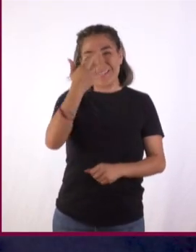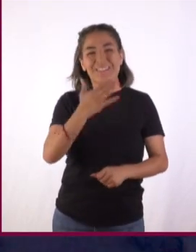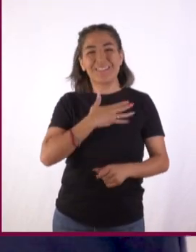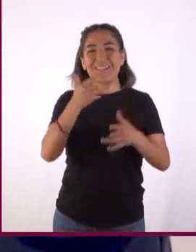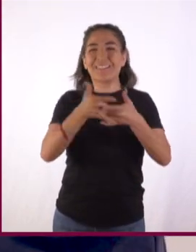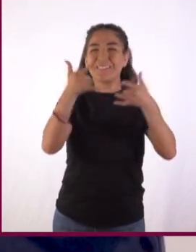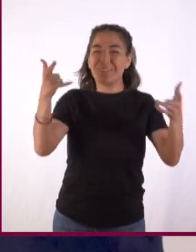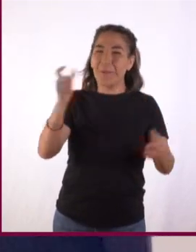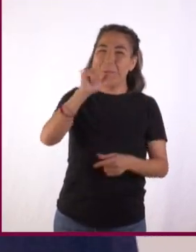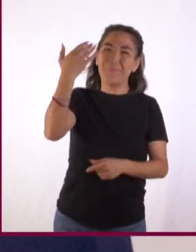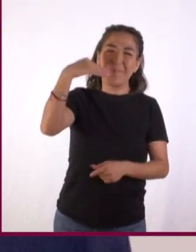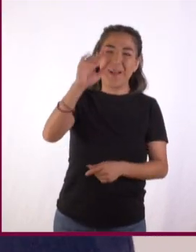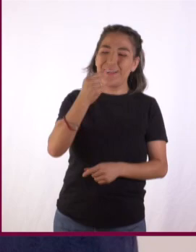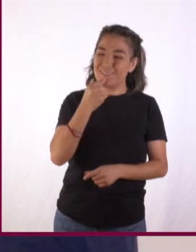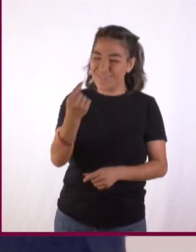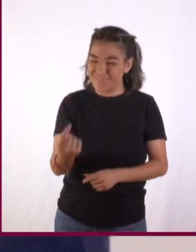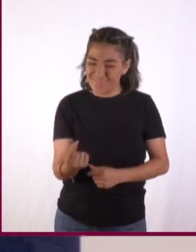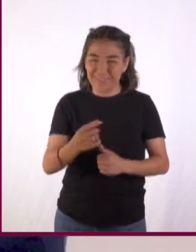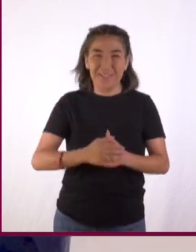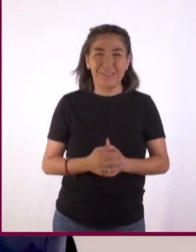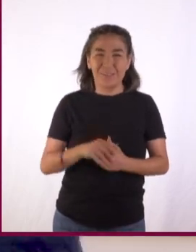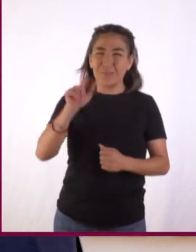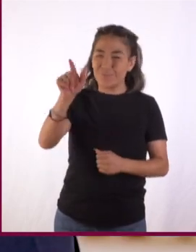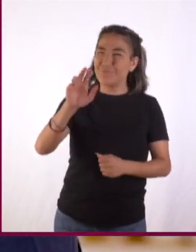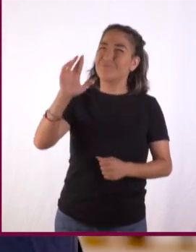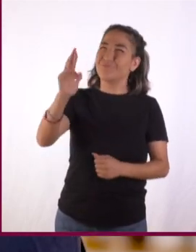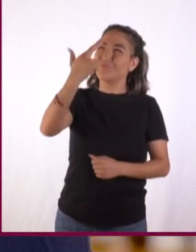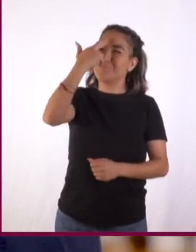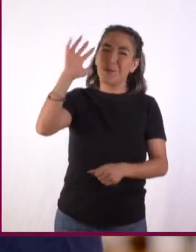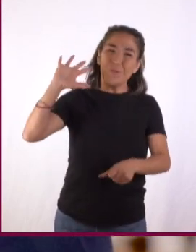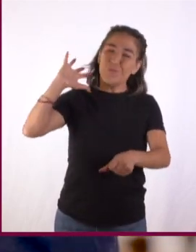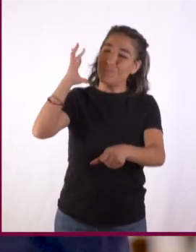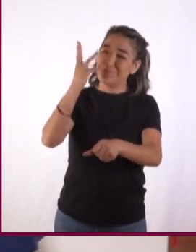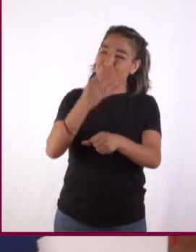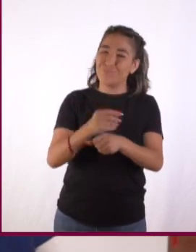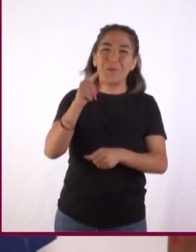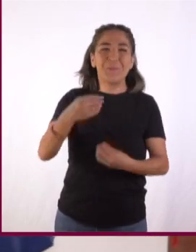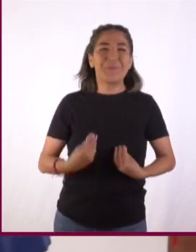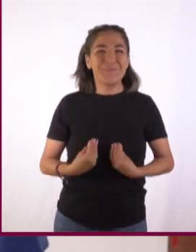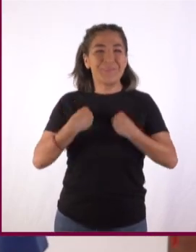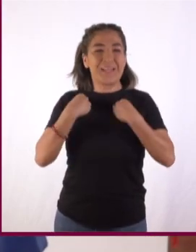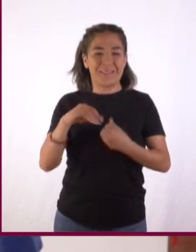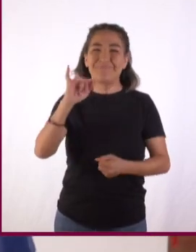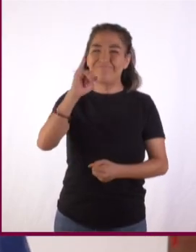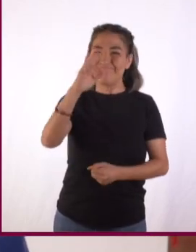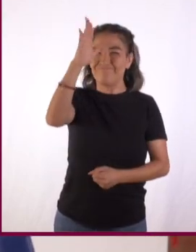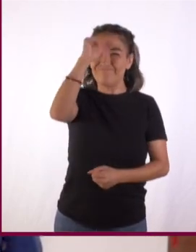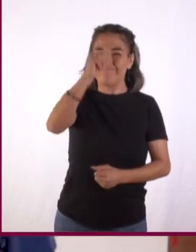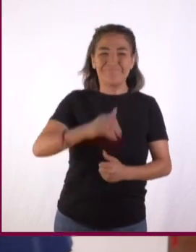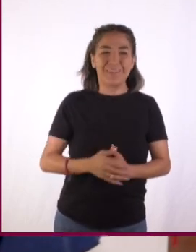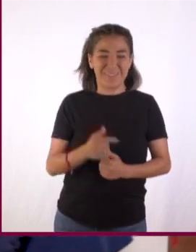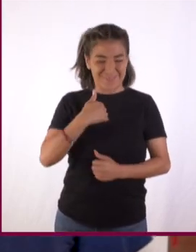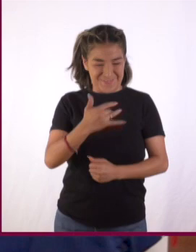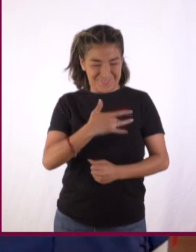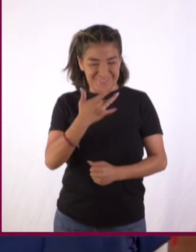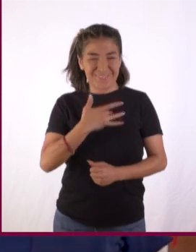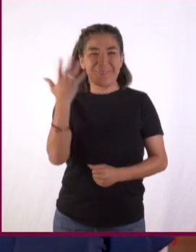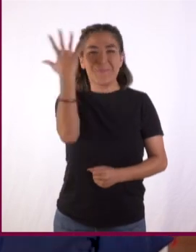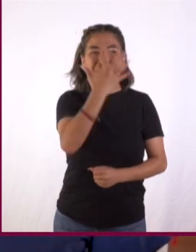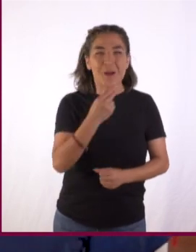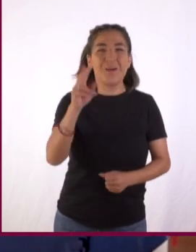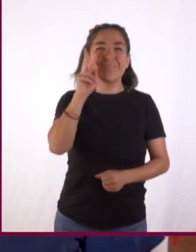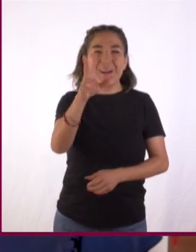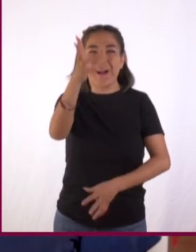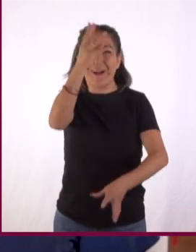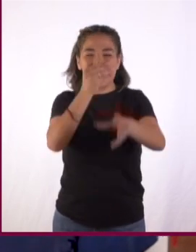de recordar historias de nuestra infancia, ¿eh? Darnos cuenta de todo lo que hemos vivido. Muy de acuerdo, Ernesto. Deja un sentimiento